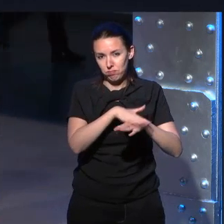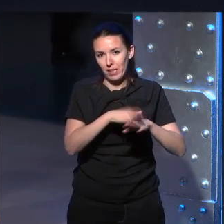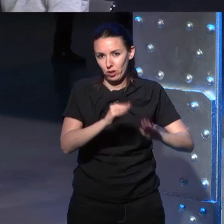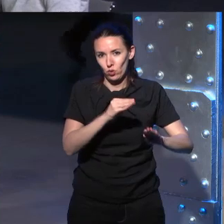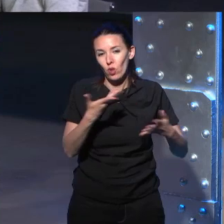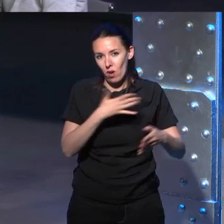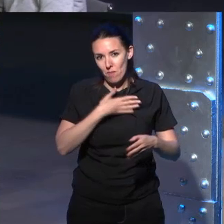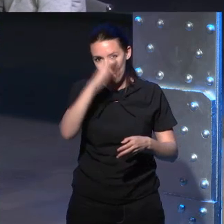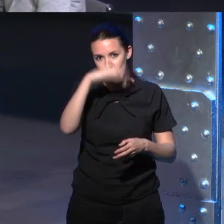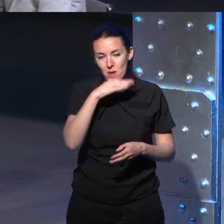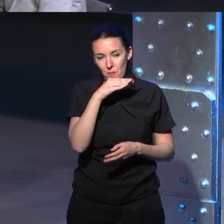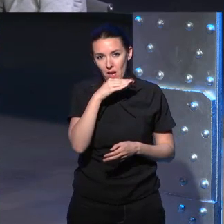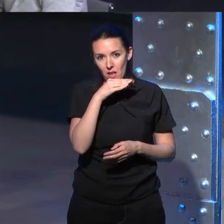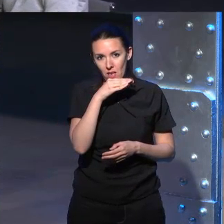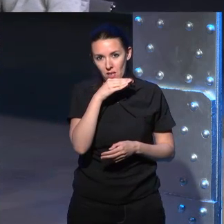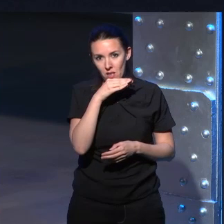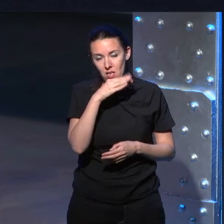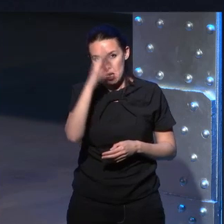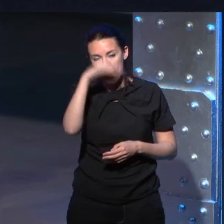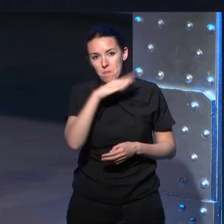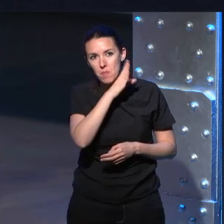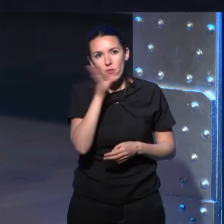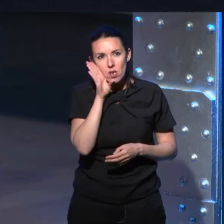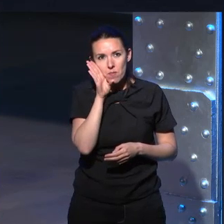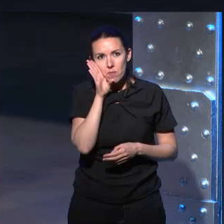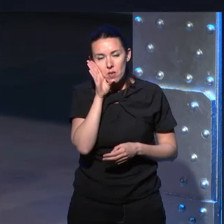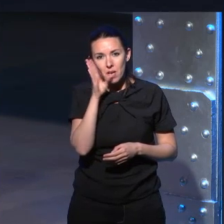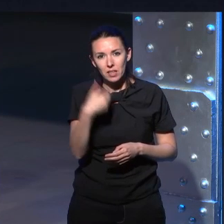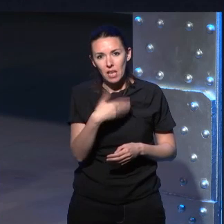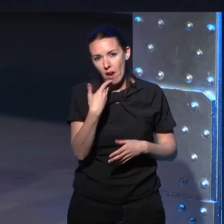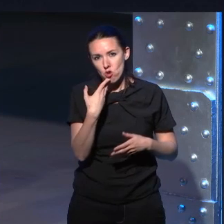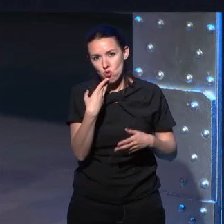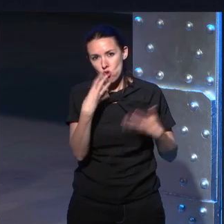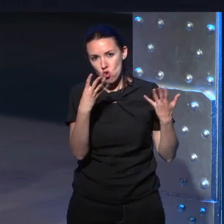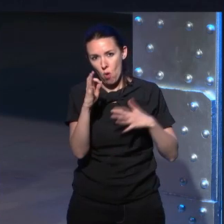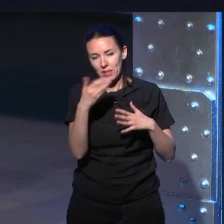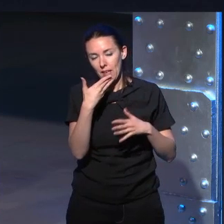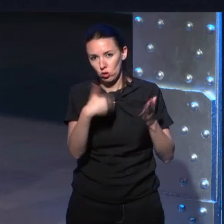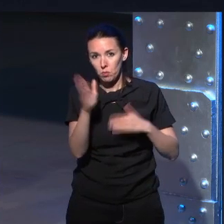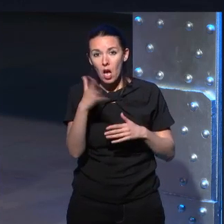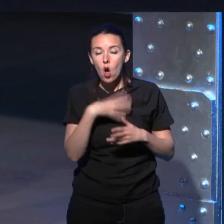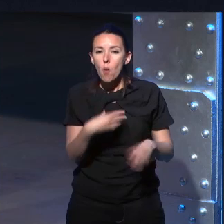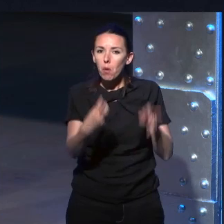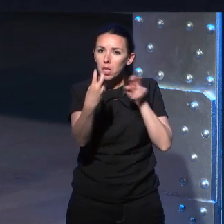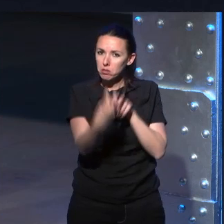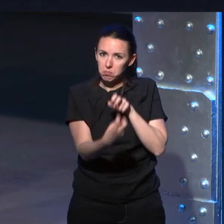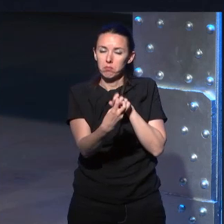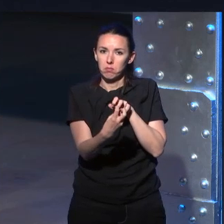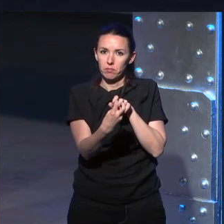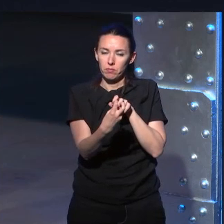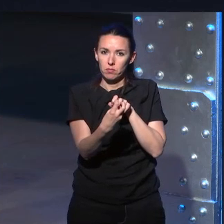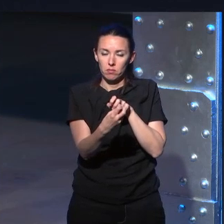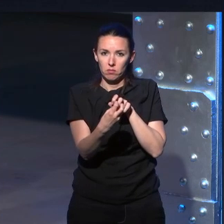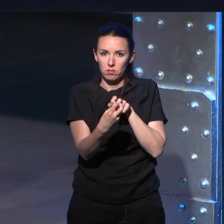Mi padre, que tengo la fortuna que aún vive, mi padre y mi madre, tiene ahorita 92 años, Tú te puedes sentar con mi padre y